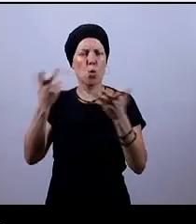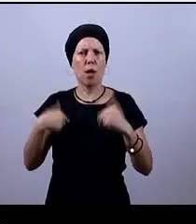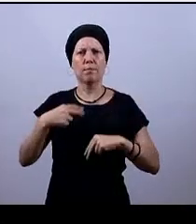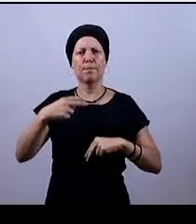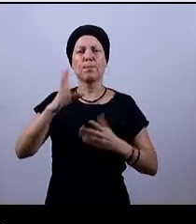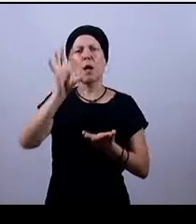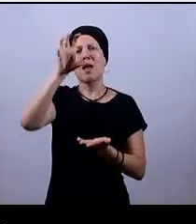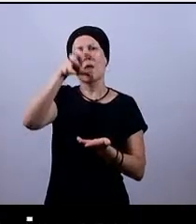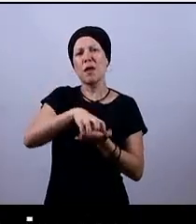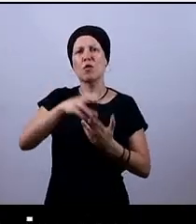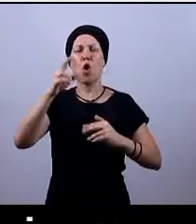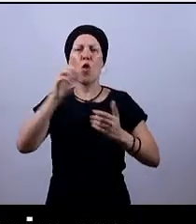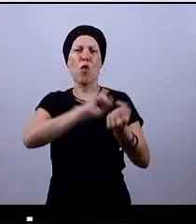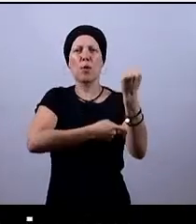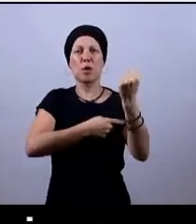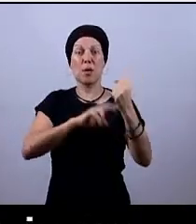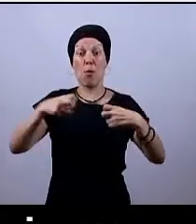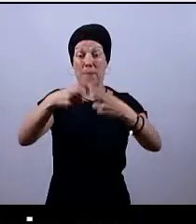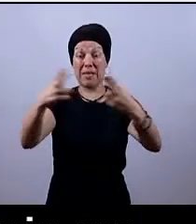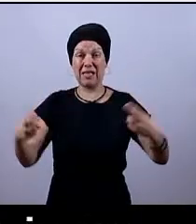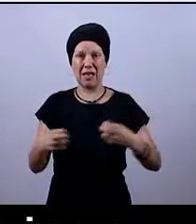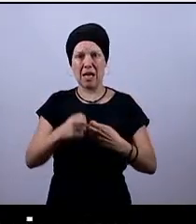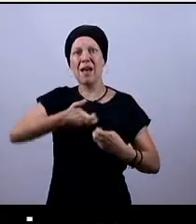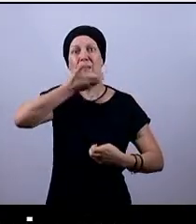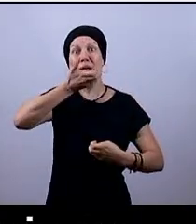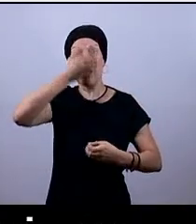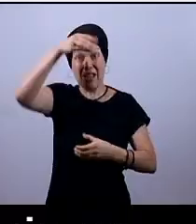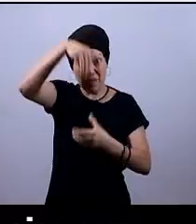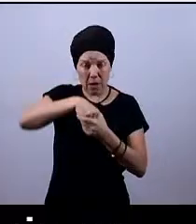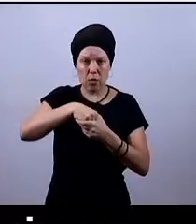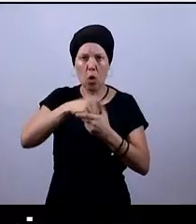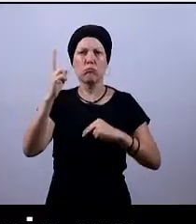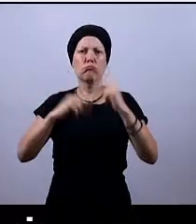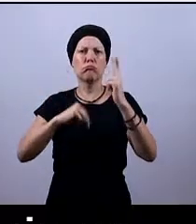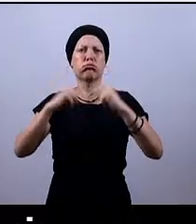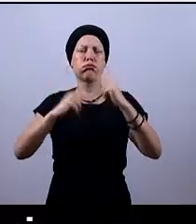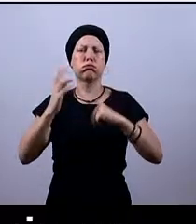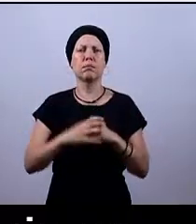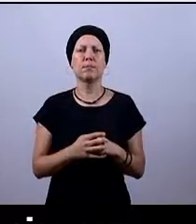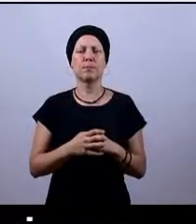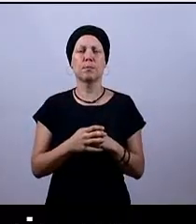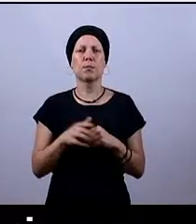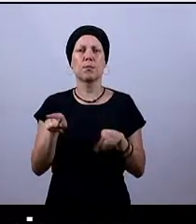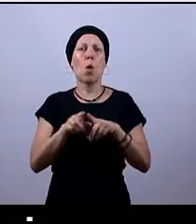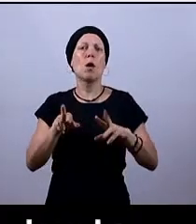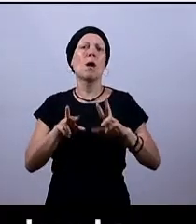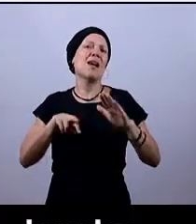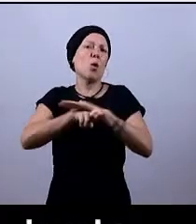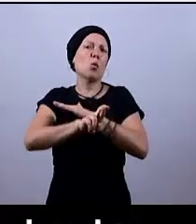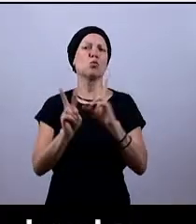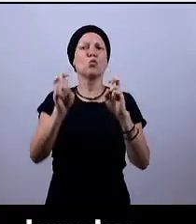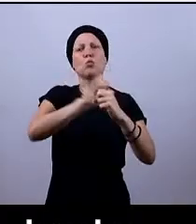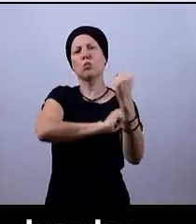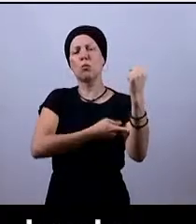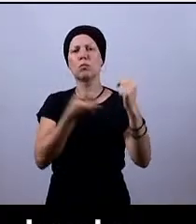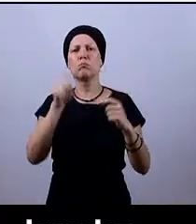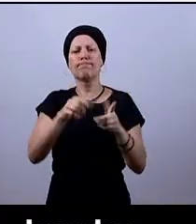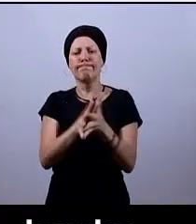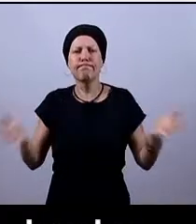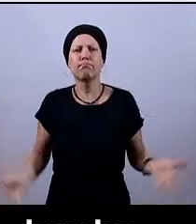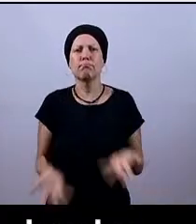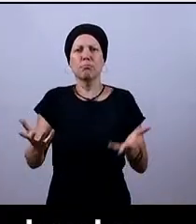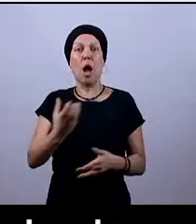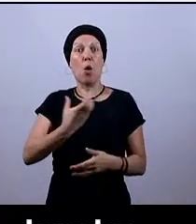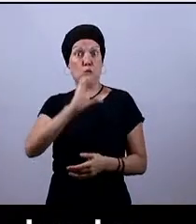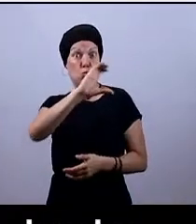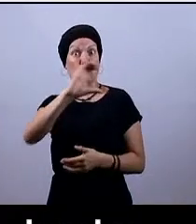centro deportivo con piscina climatizada en Cáceres. Se trata de un nuevo recurso deportivo impulsado por el